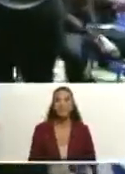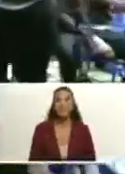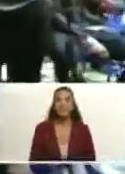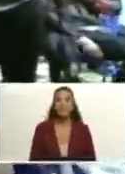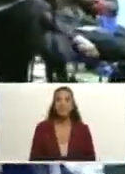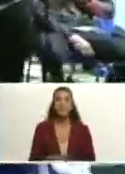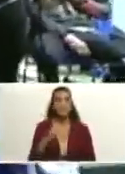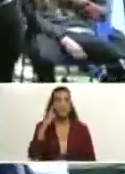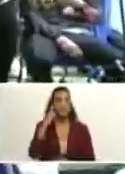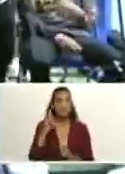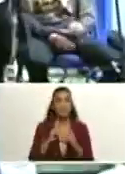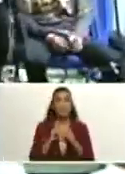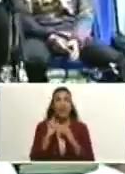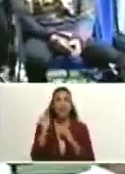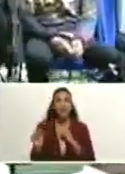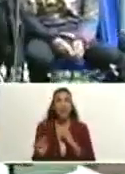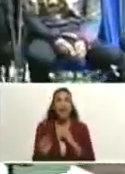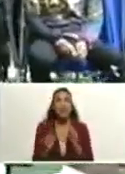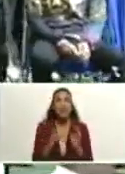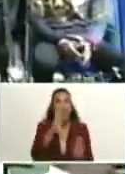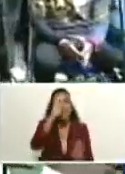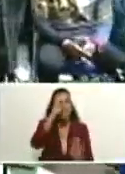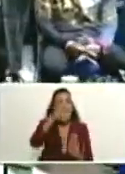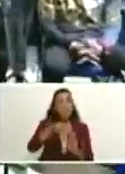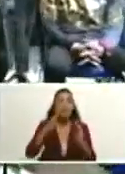Se me van derechito para su casa.